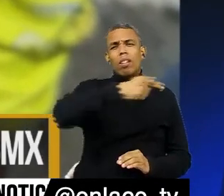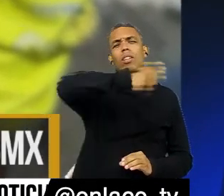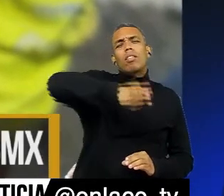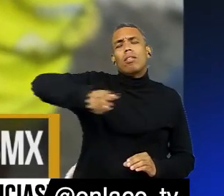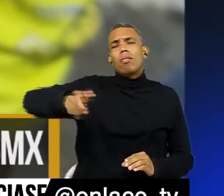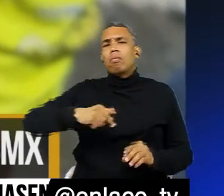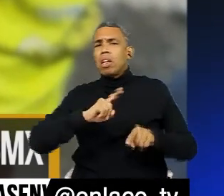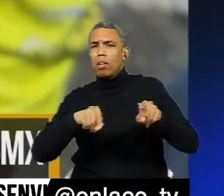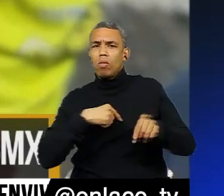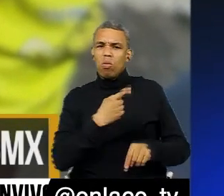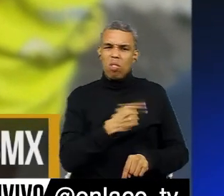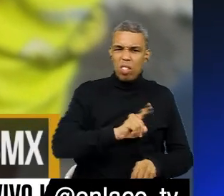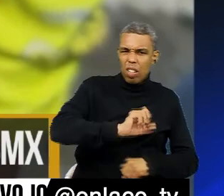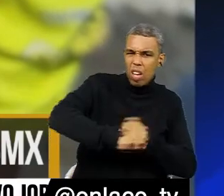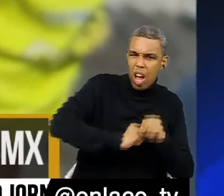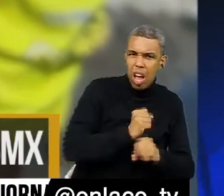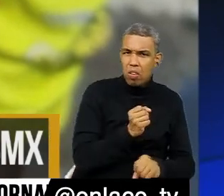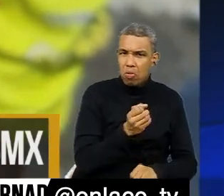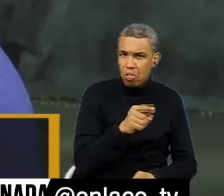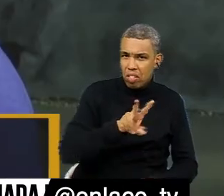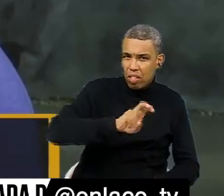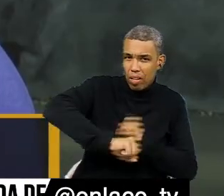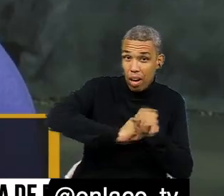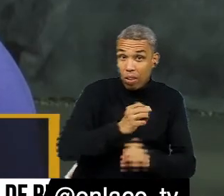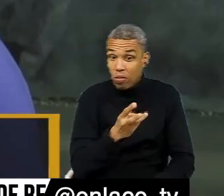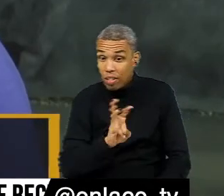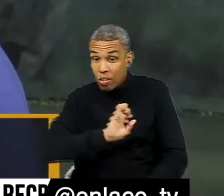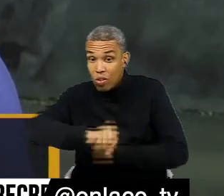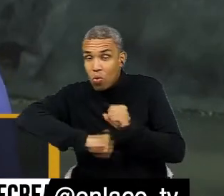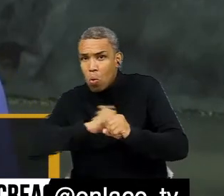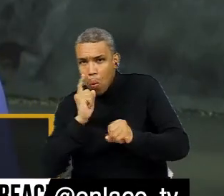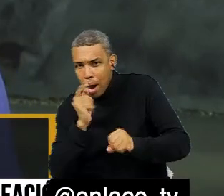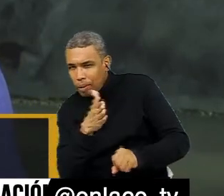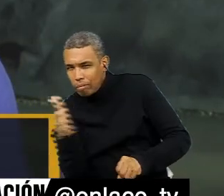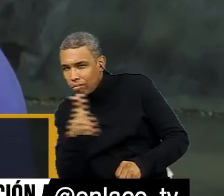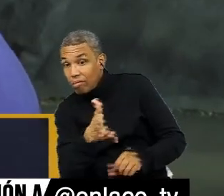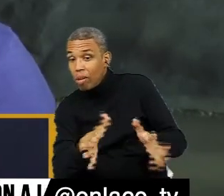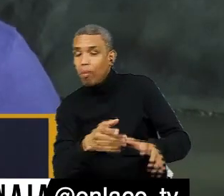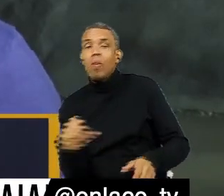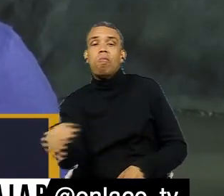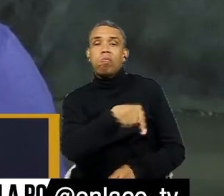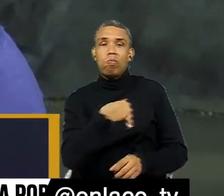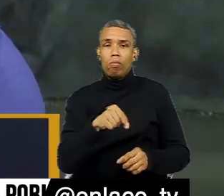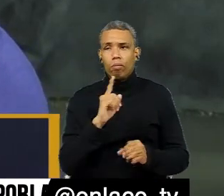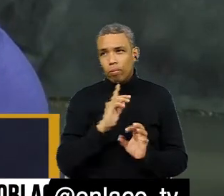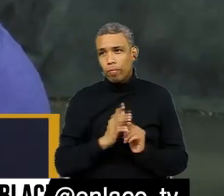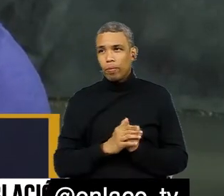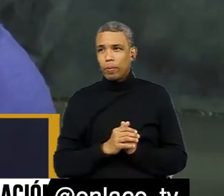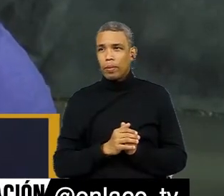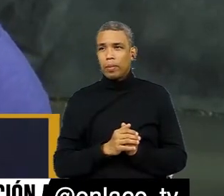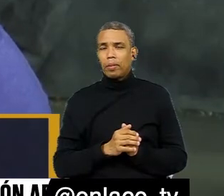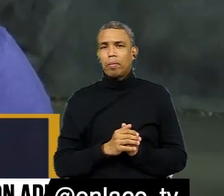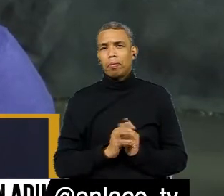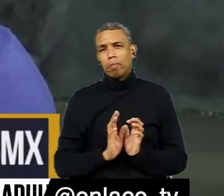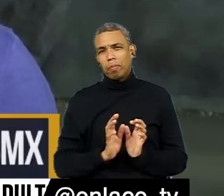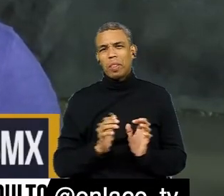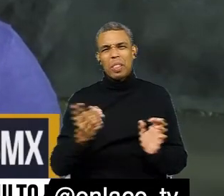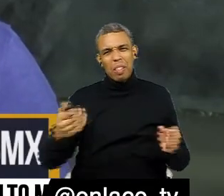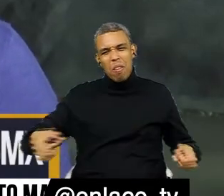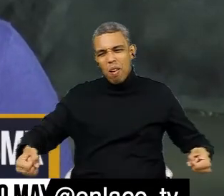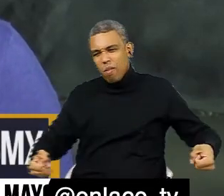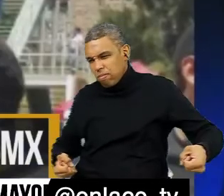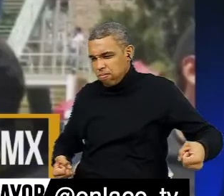edad, categoría Challenger. Bueno, la participación desafortunadamente se vio disminuida por el tema del tráfico, por el tema del paro de